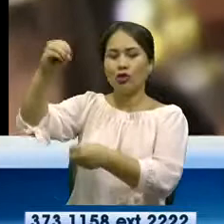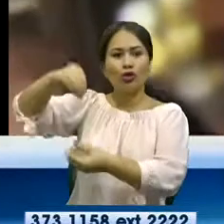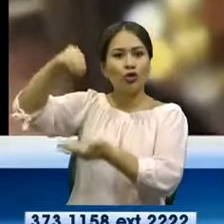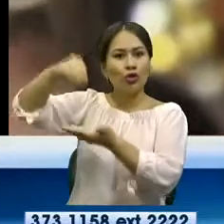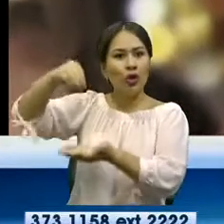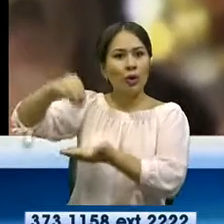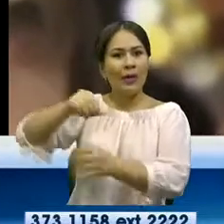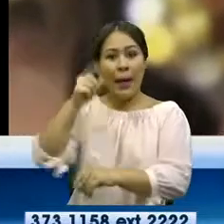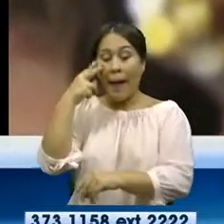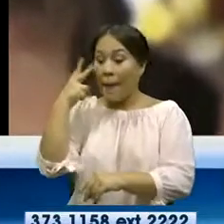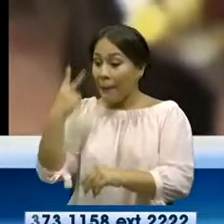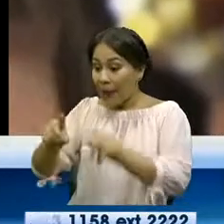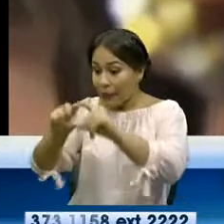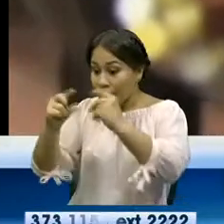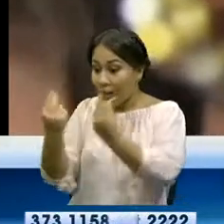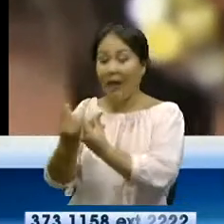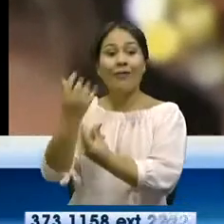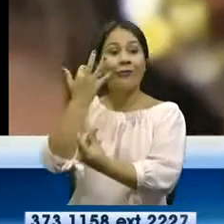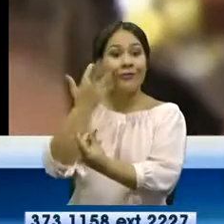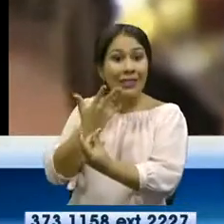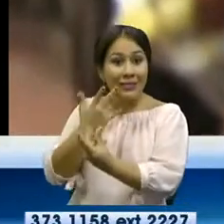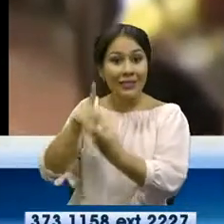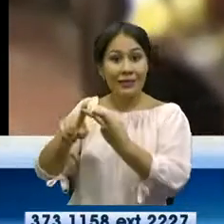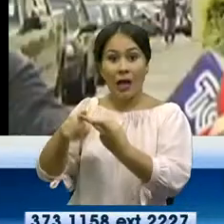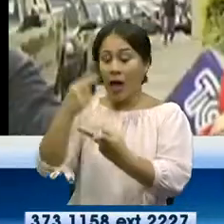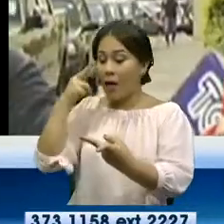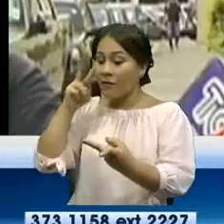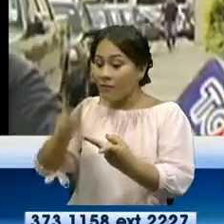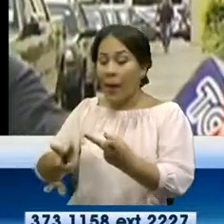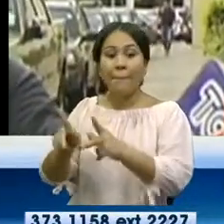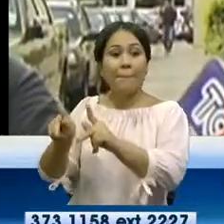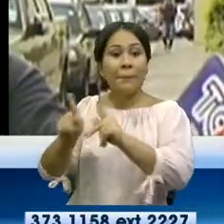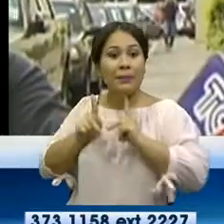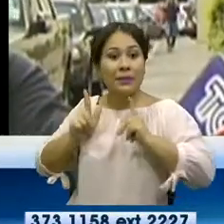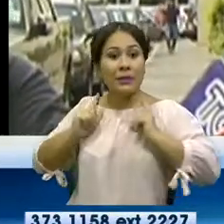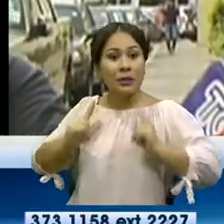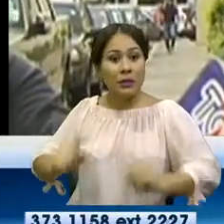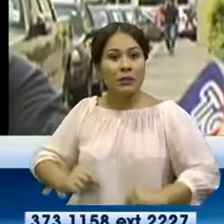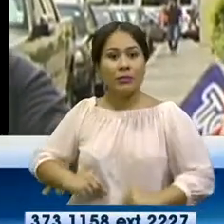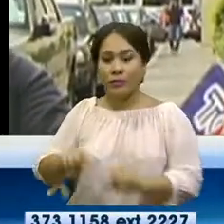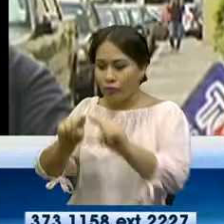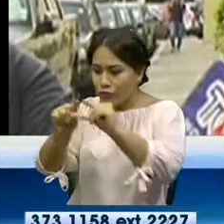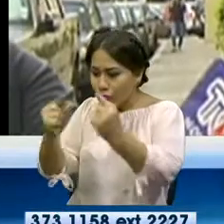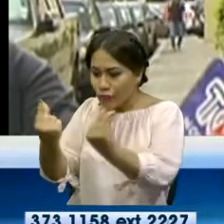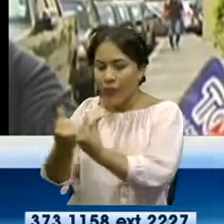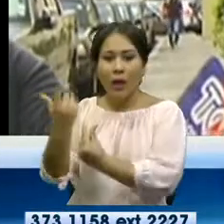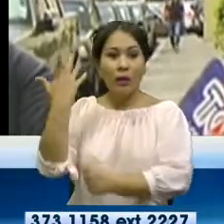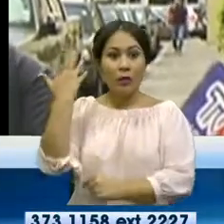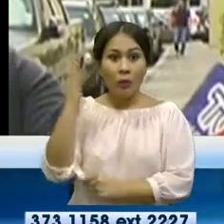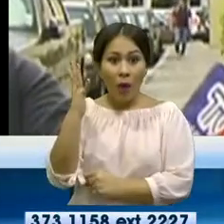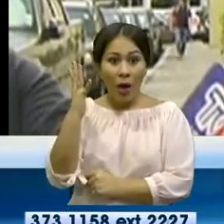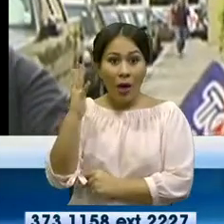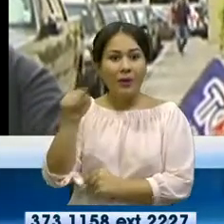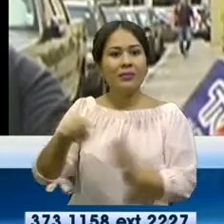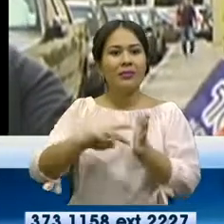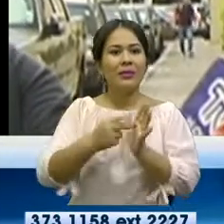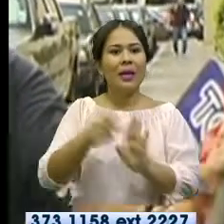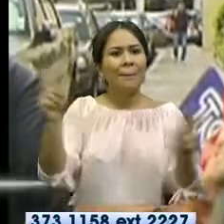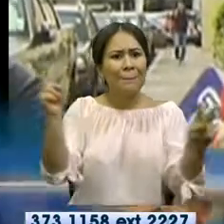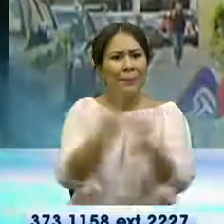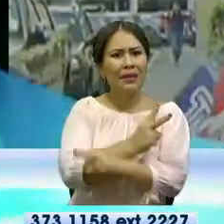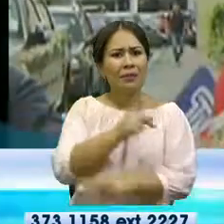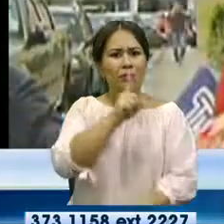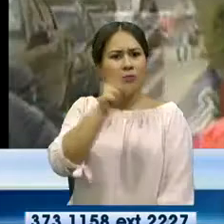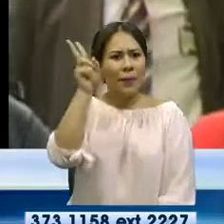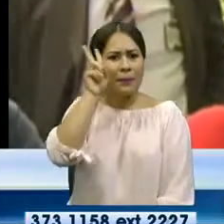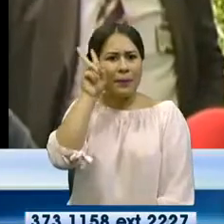bahía, en el casco comercial de la urbe porteña. El vehículo ya va a ser traído hasta los patios de la PJ para poder ser